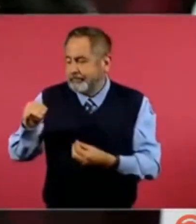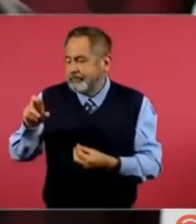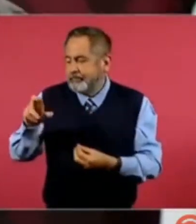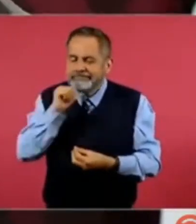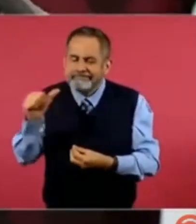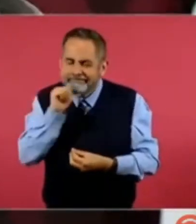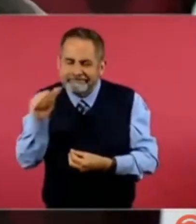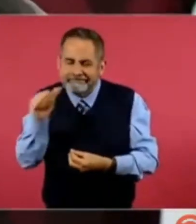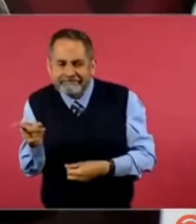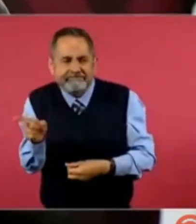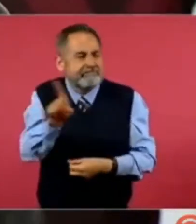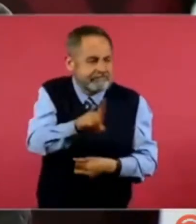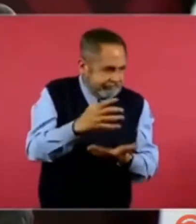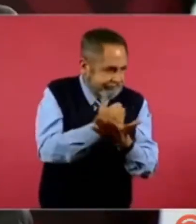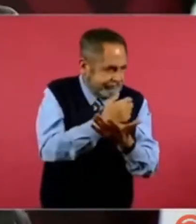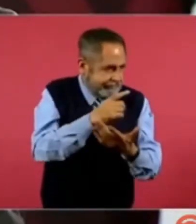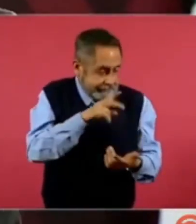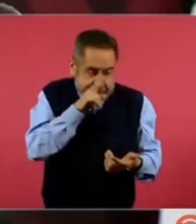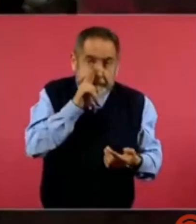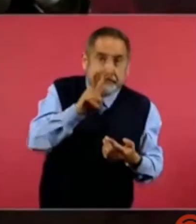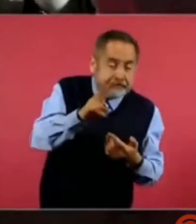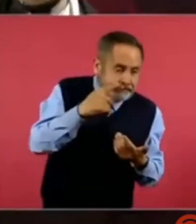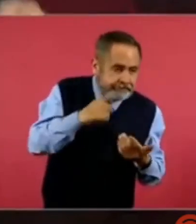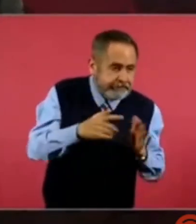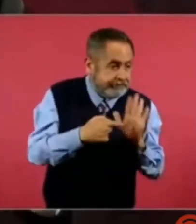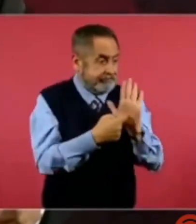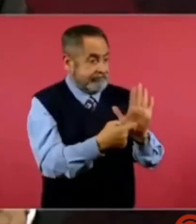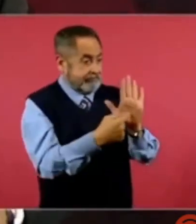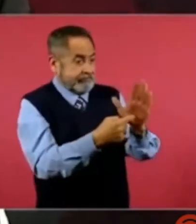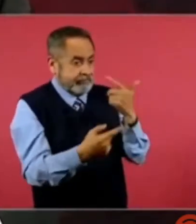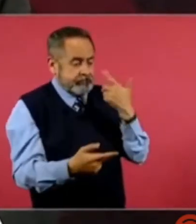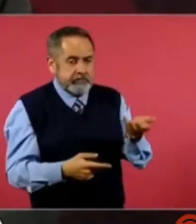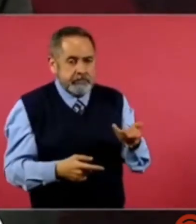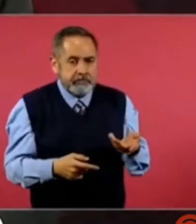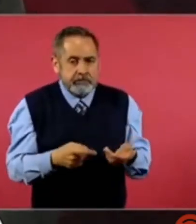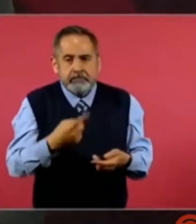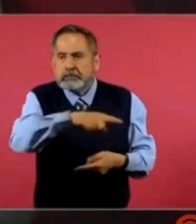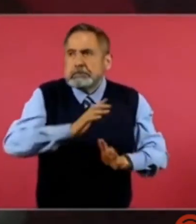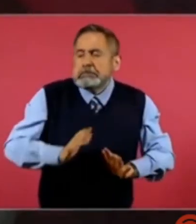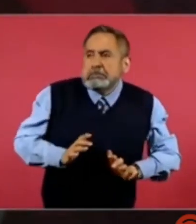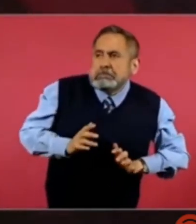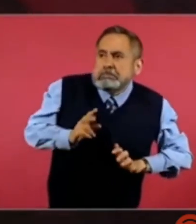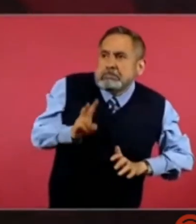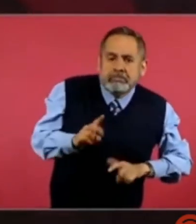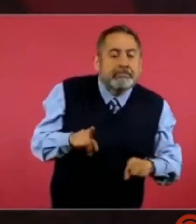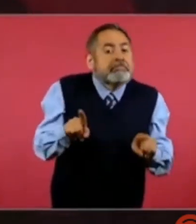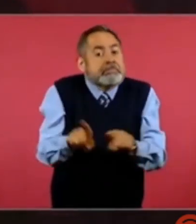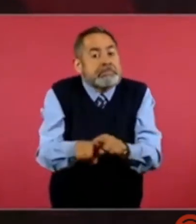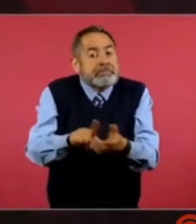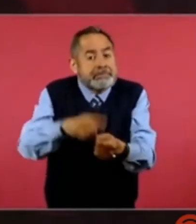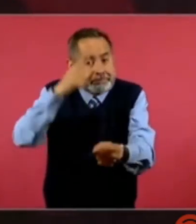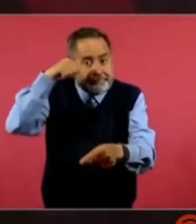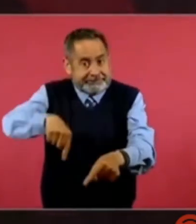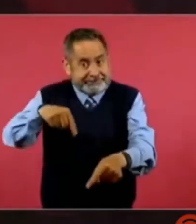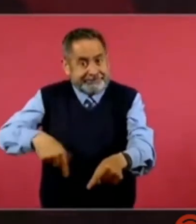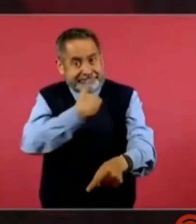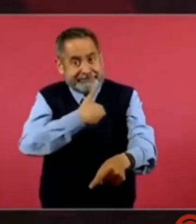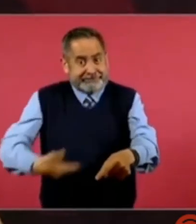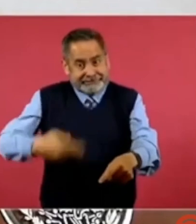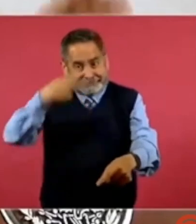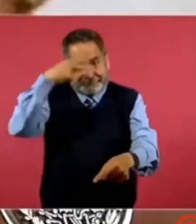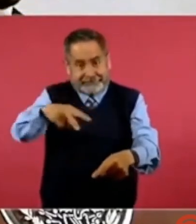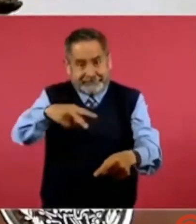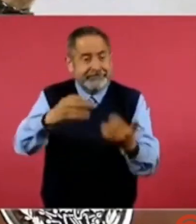Esto también lo hicieron para la presidencia, también en el club de industriales.